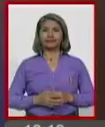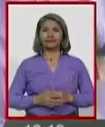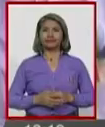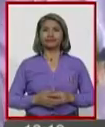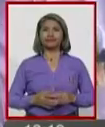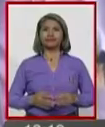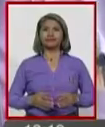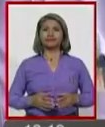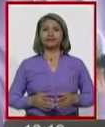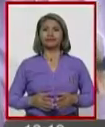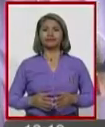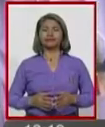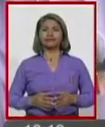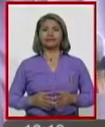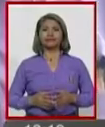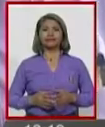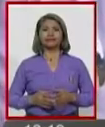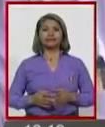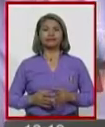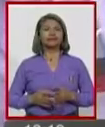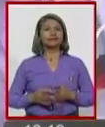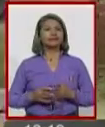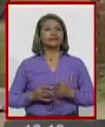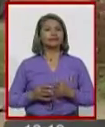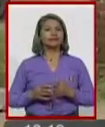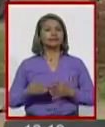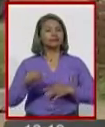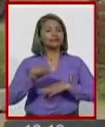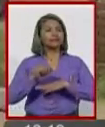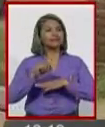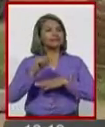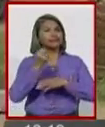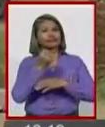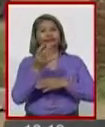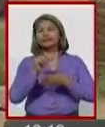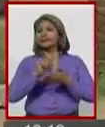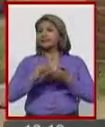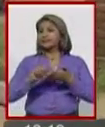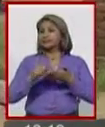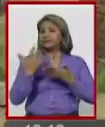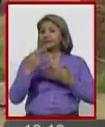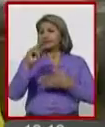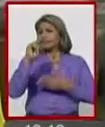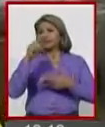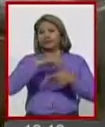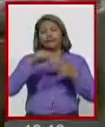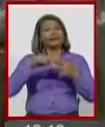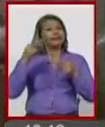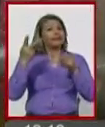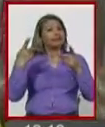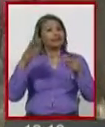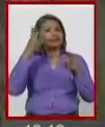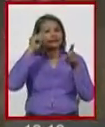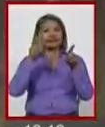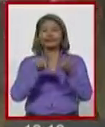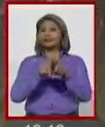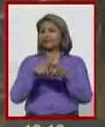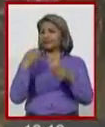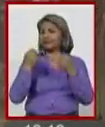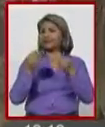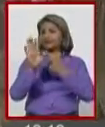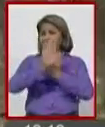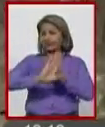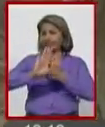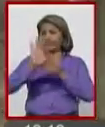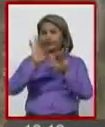Hacerle operar, que se vea la cara. Sobre este caso, una segunda persona se encuentra arrestada. Es el hermano del agresor quien